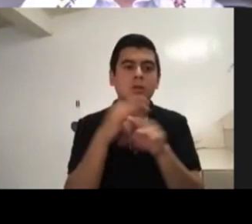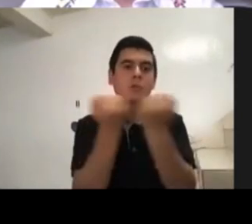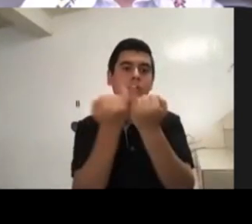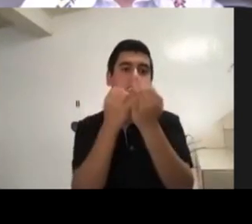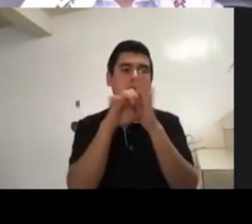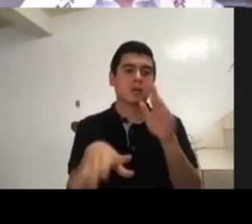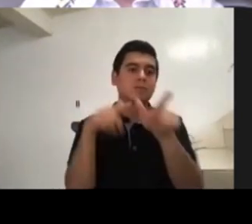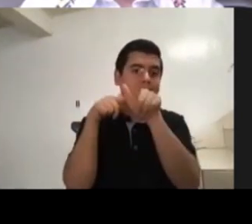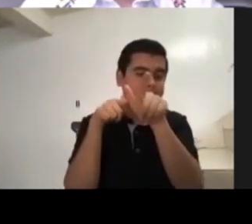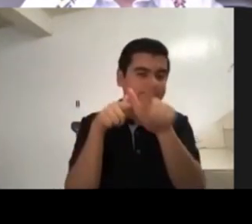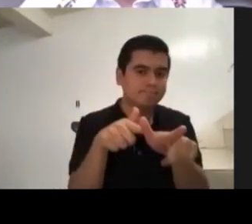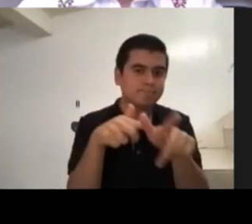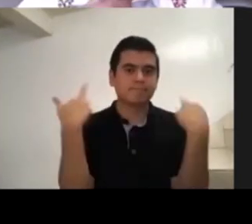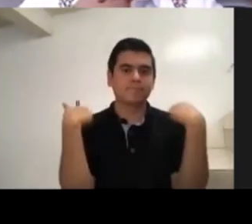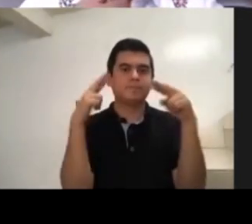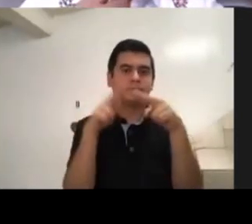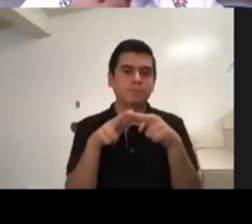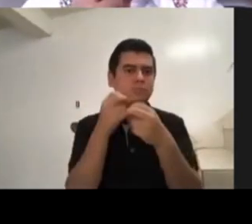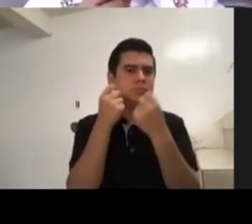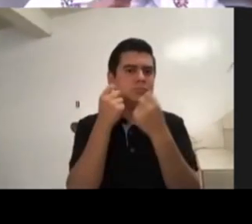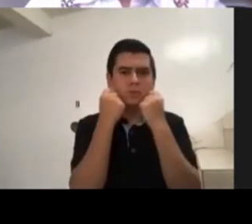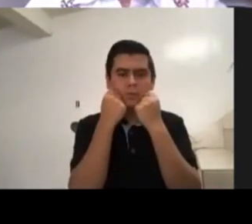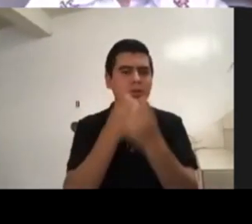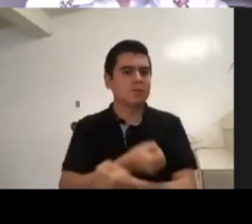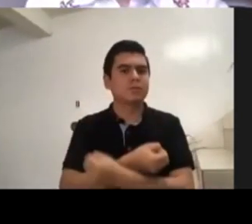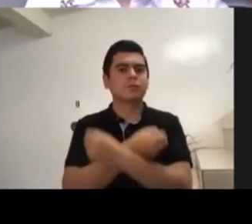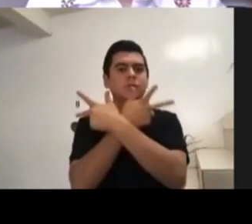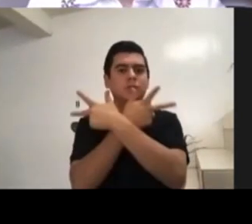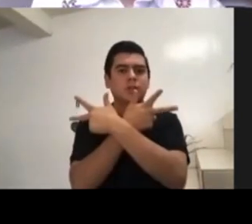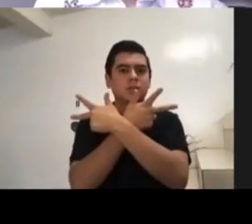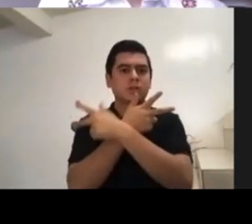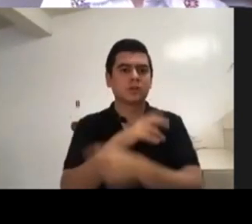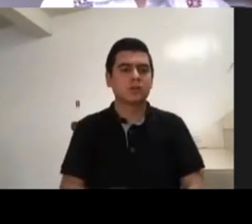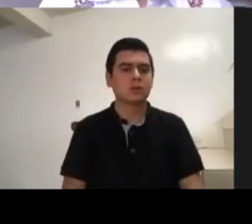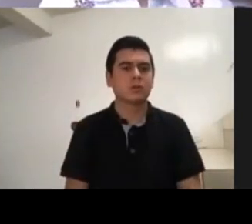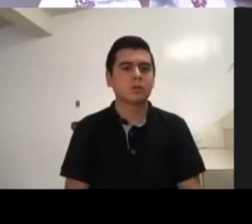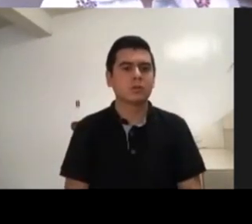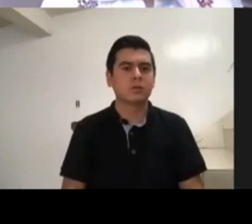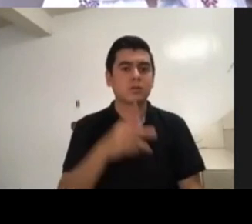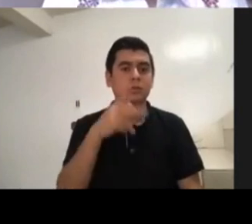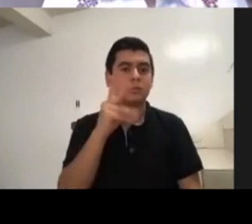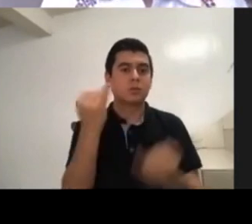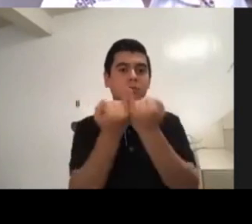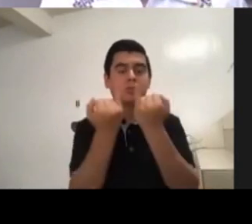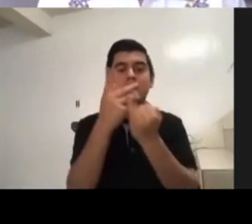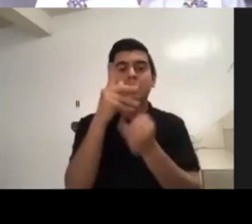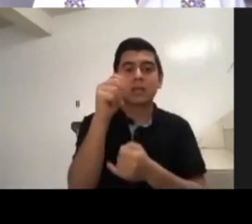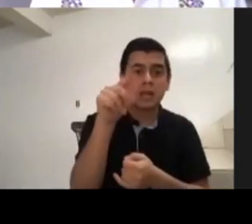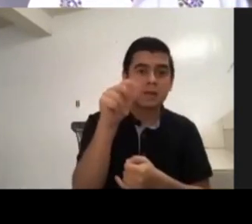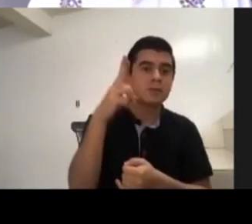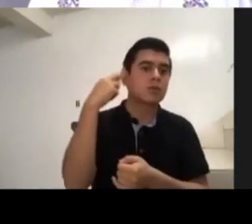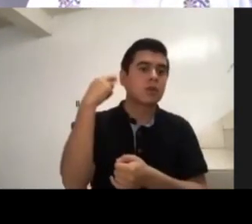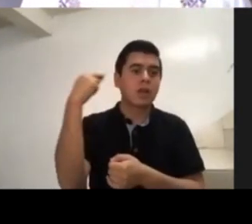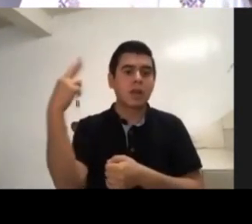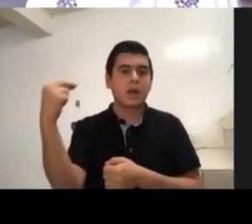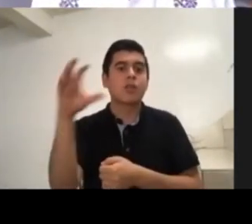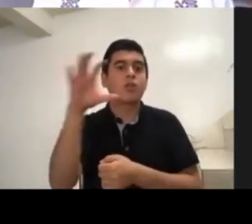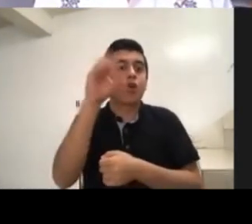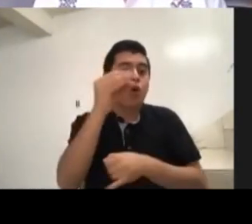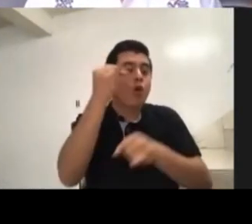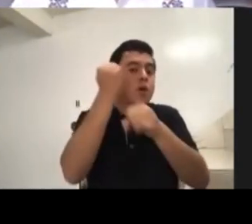a la distancia y con alcance a gran escala, desde la televisión, la radio, hasta las plataformas